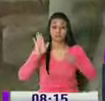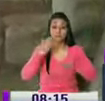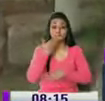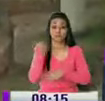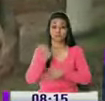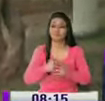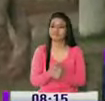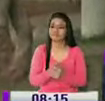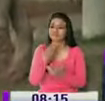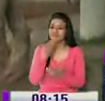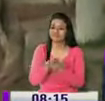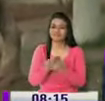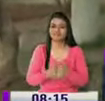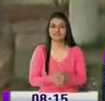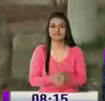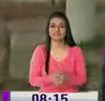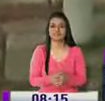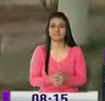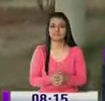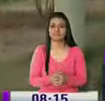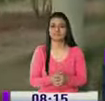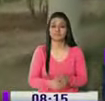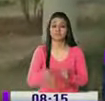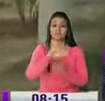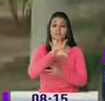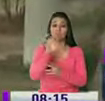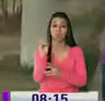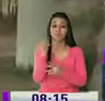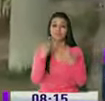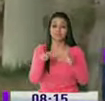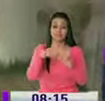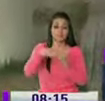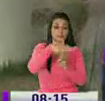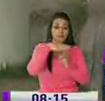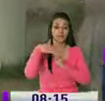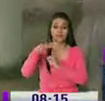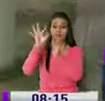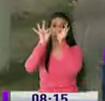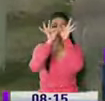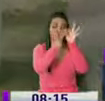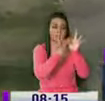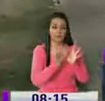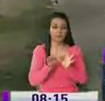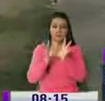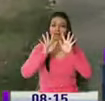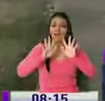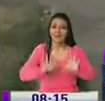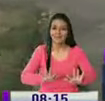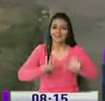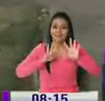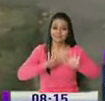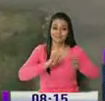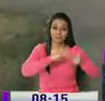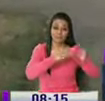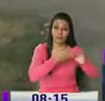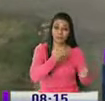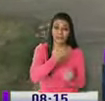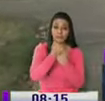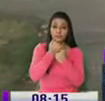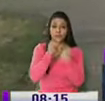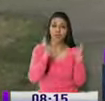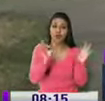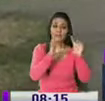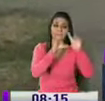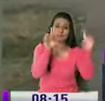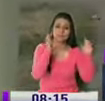Claro, muchísimas gracias. Alrededor de 50 ya son los parques que se han intervenido en varios sectores del Distrito Metropolitano. Pero ¿qué le